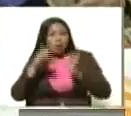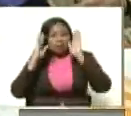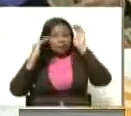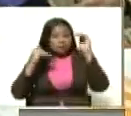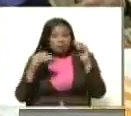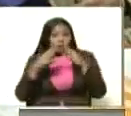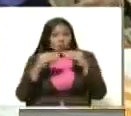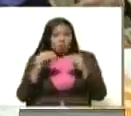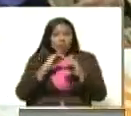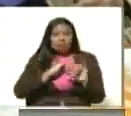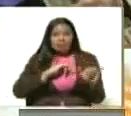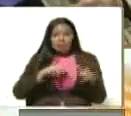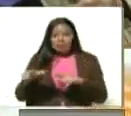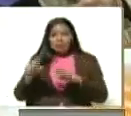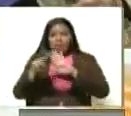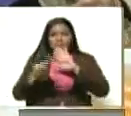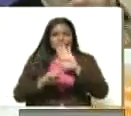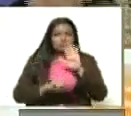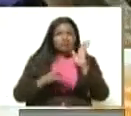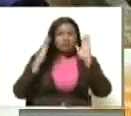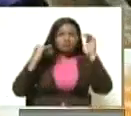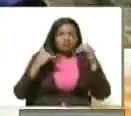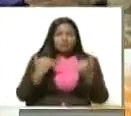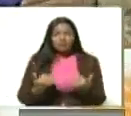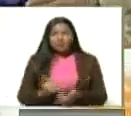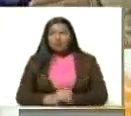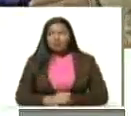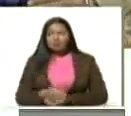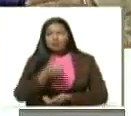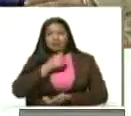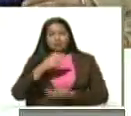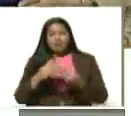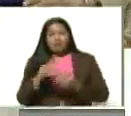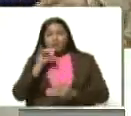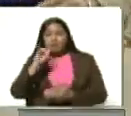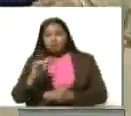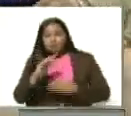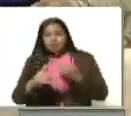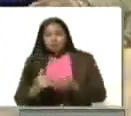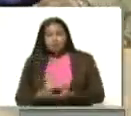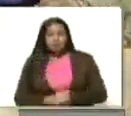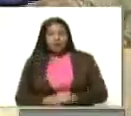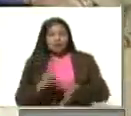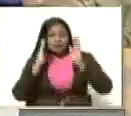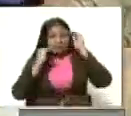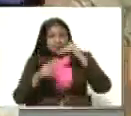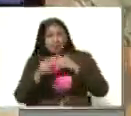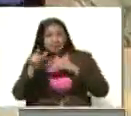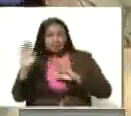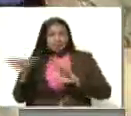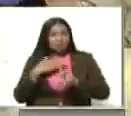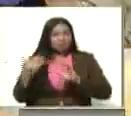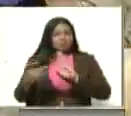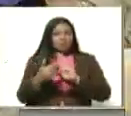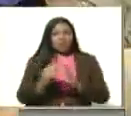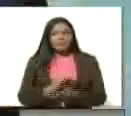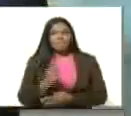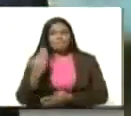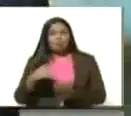eso tenemos ya esas estructuras de atención, de recepción de denuncias y de atención a los casos de violencia. Diputada,